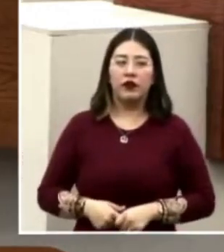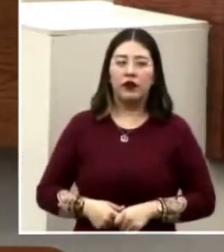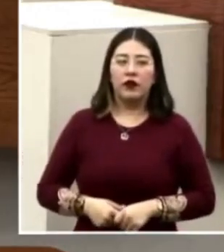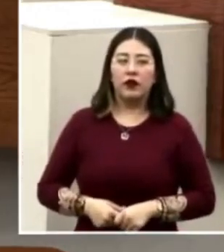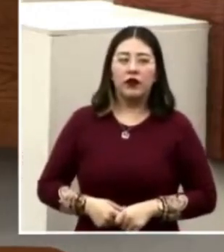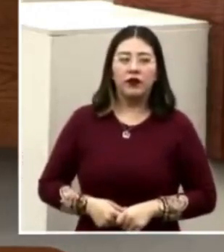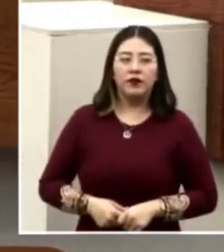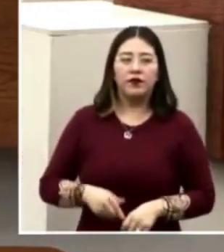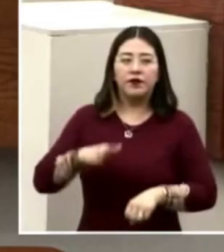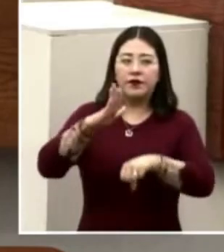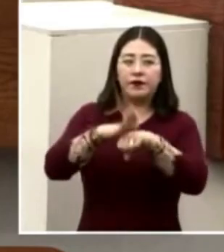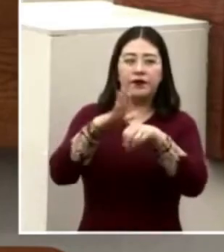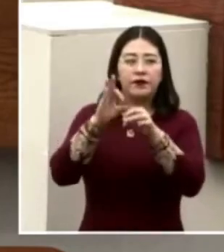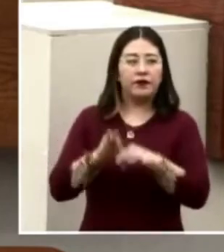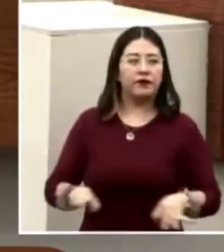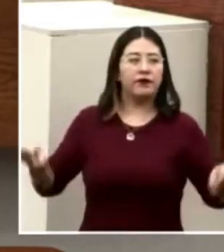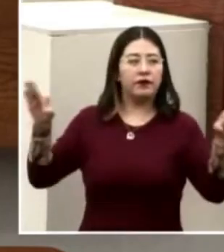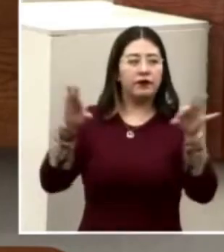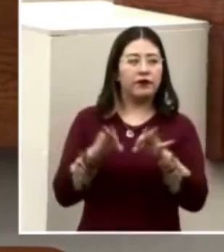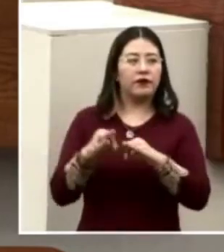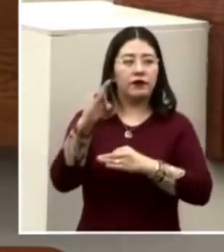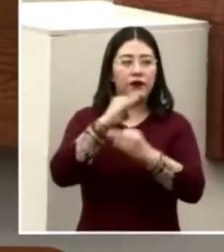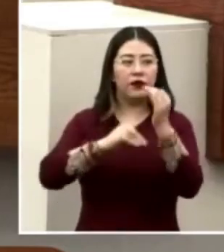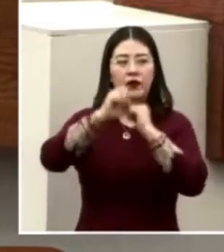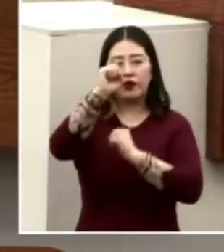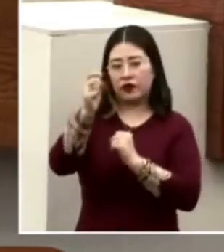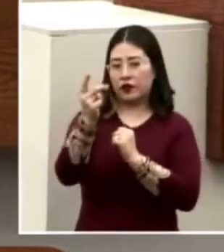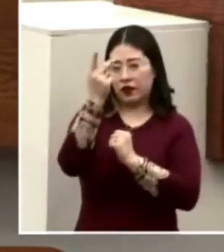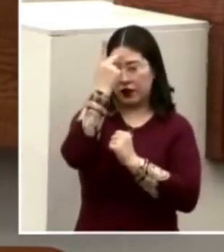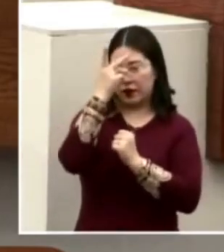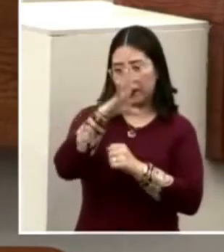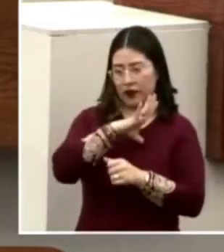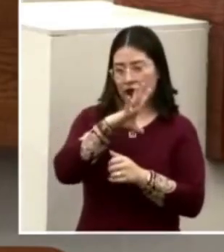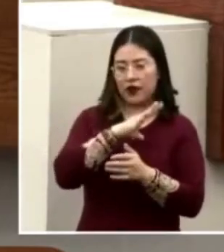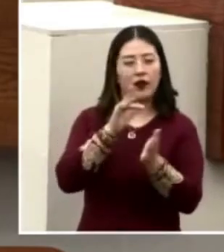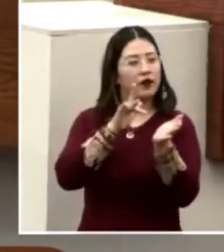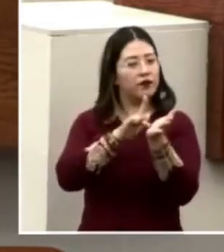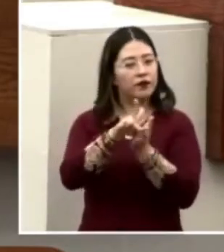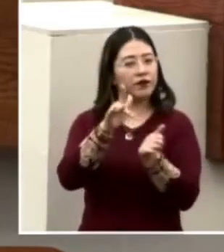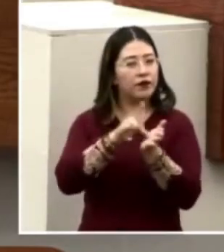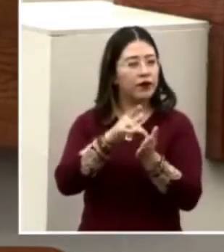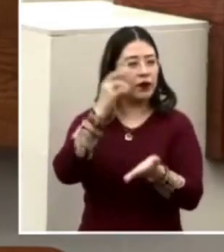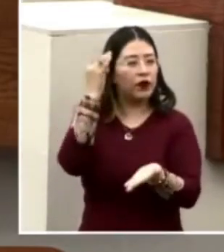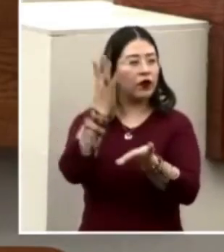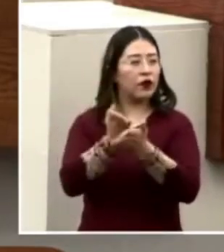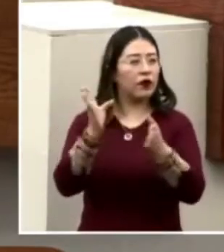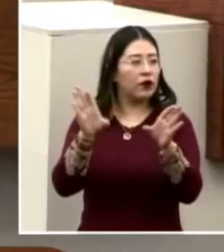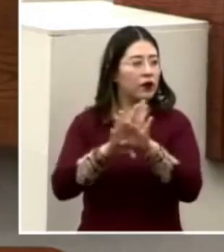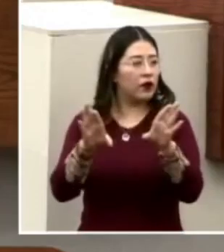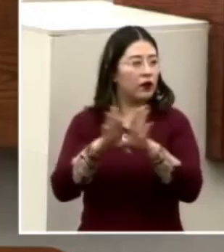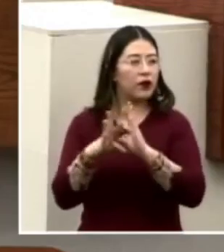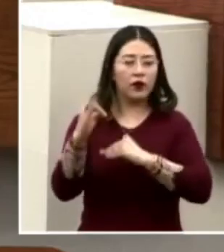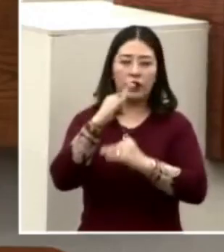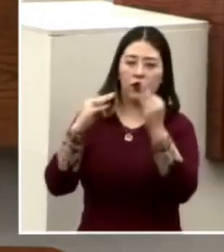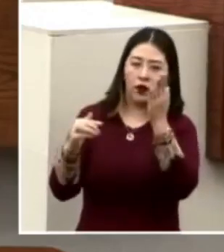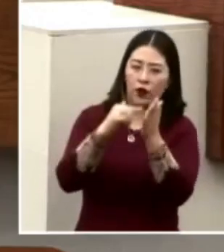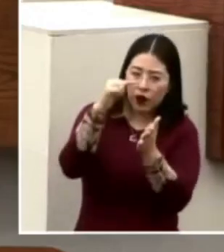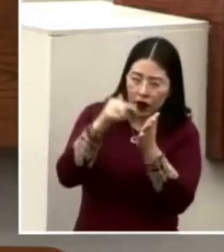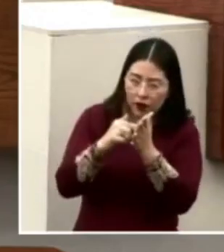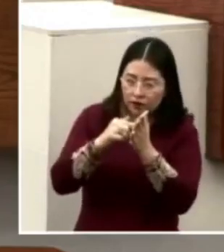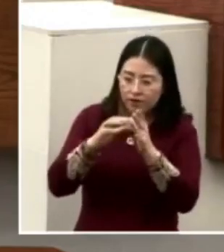es invaluable lo que San Luis Potosí aporta. No nada más son un centro